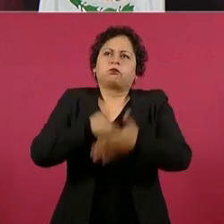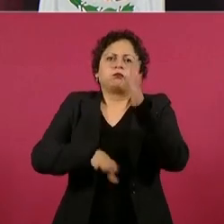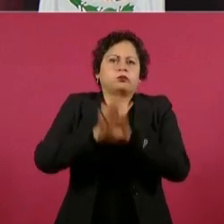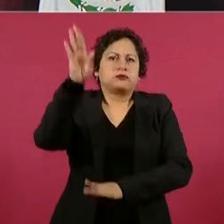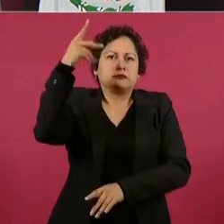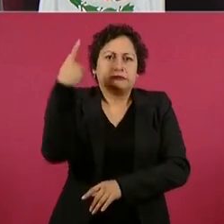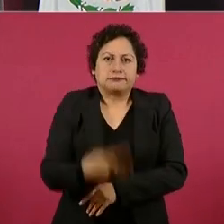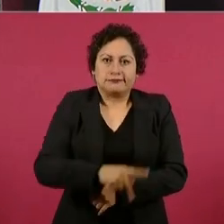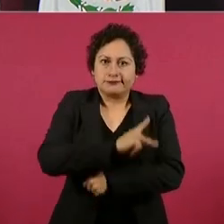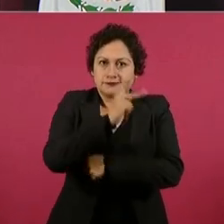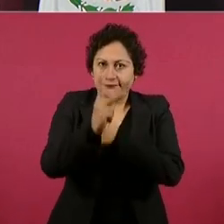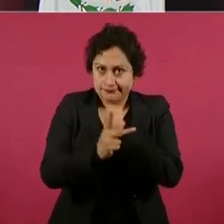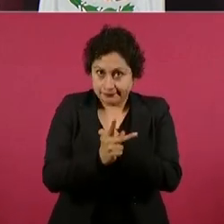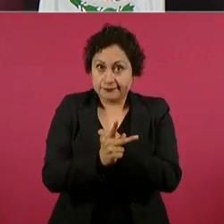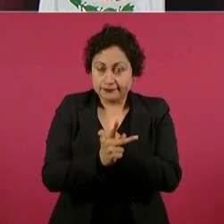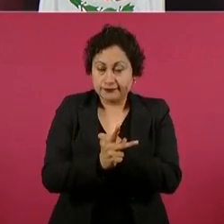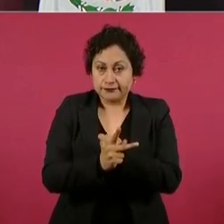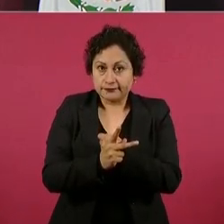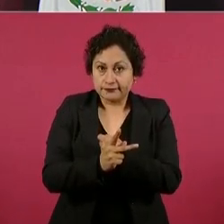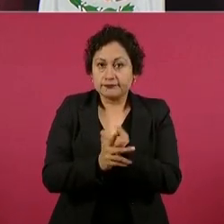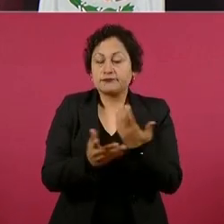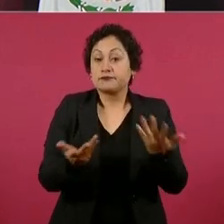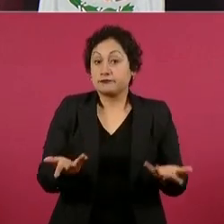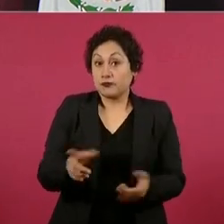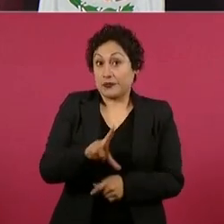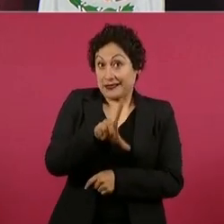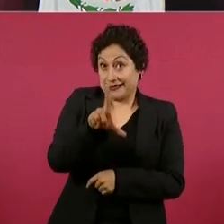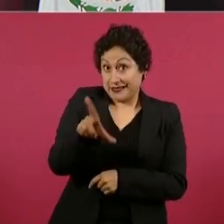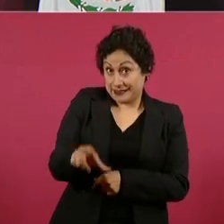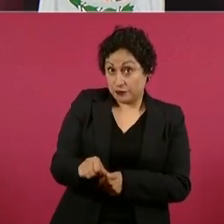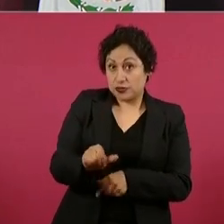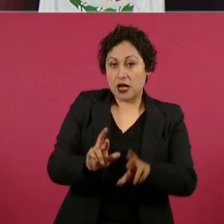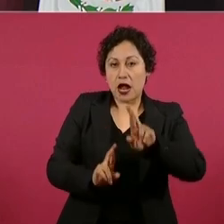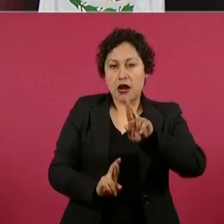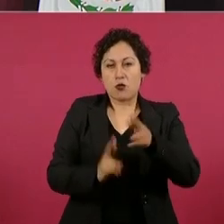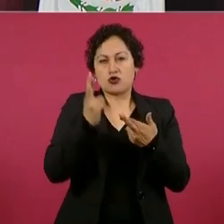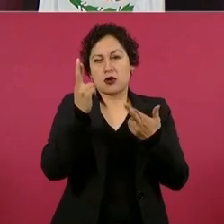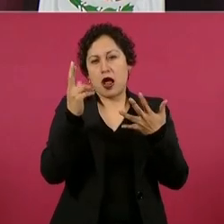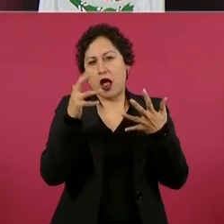después de la revolución, se siguieron construyendo vías férreas.